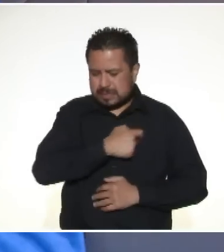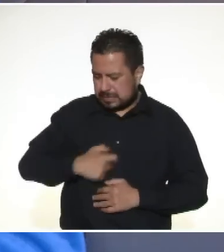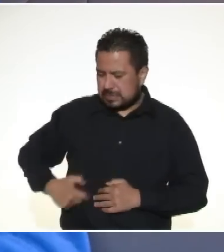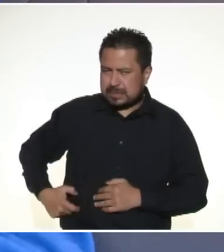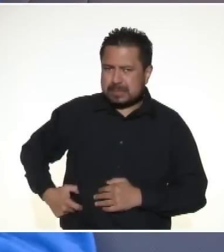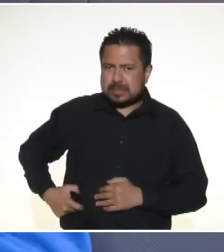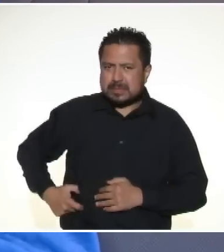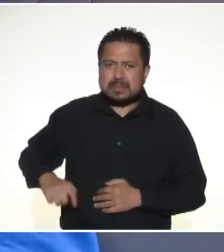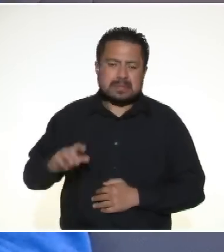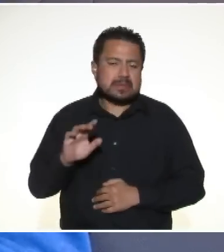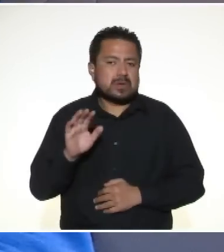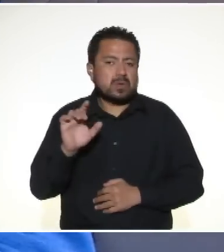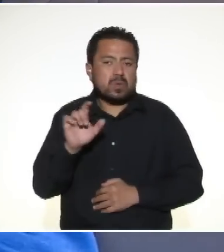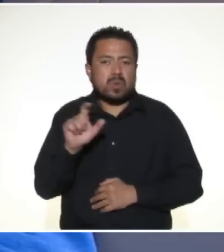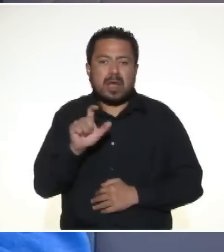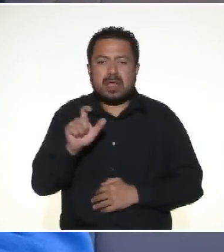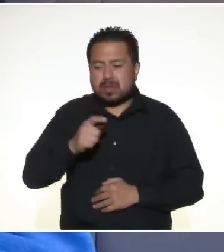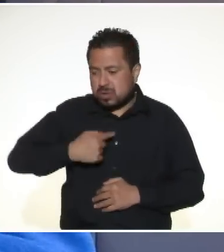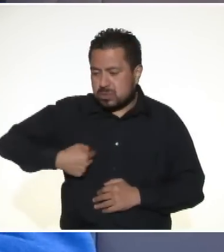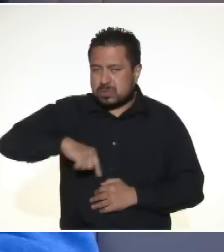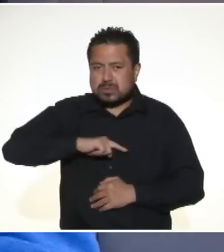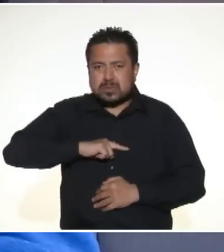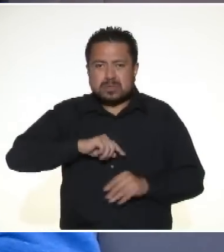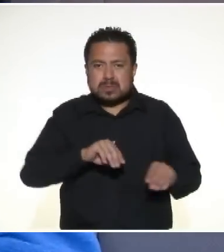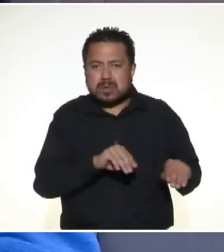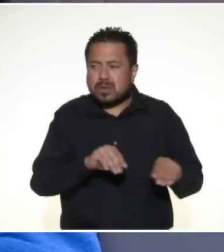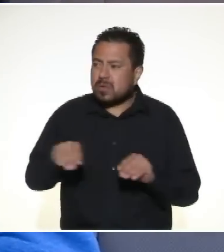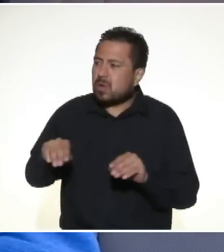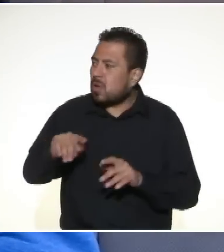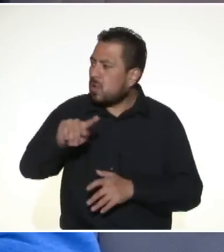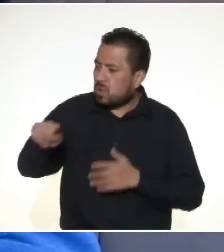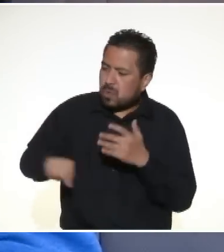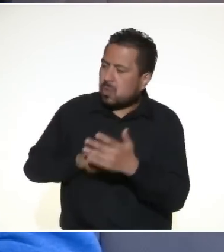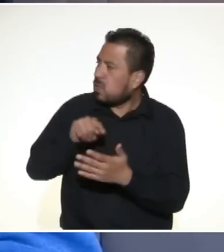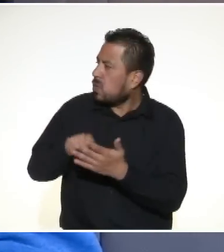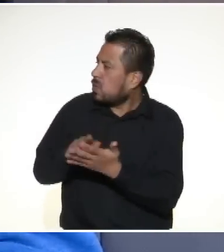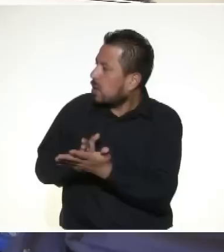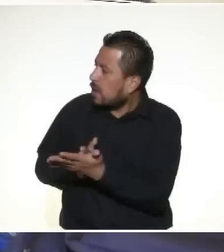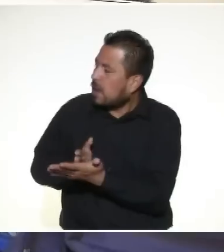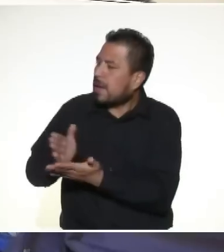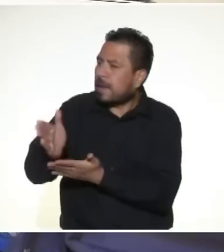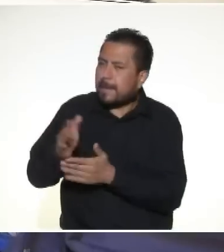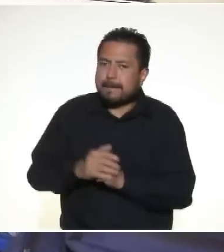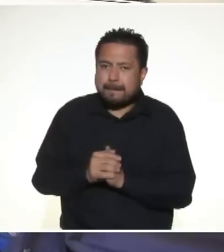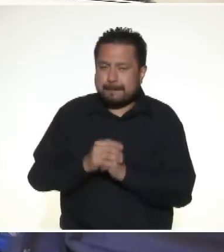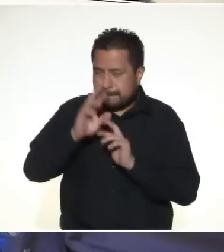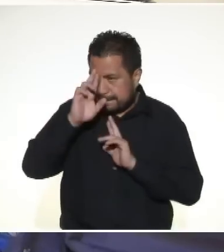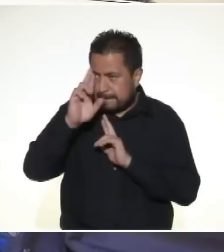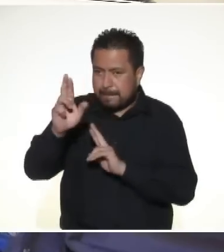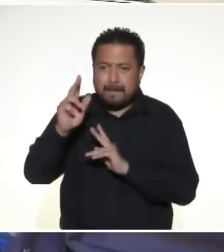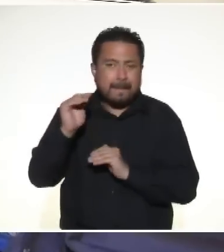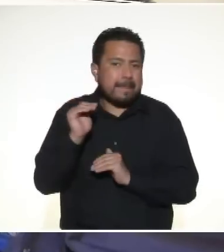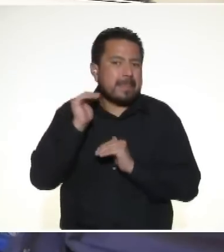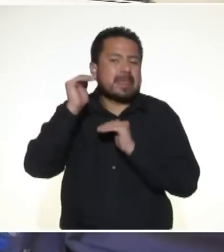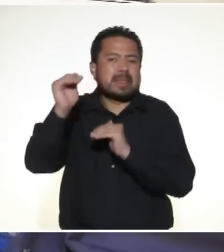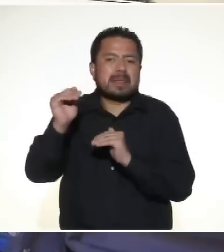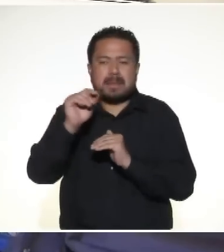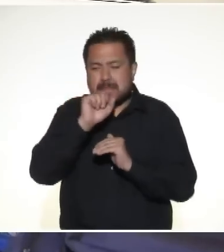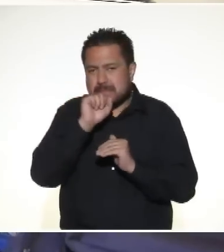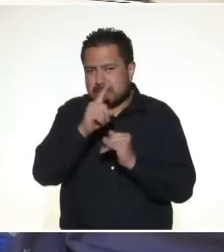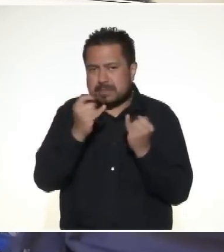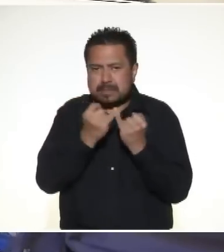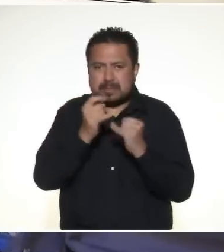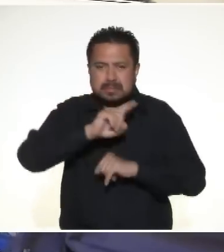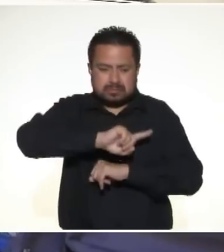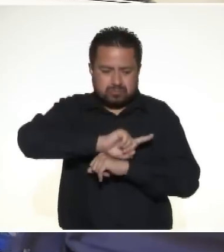seguridad en el momento en que nosotros nos trasladamos al lugar a donde vamos a visitar, el respetar los límites